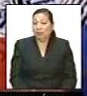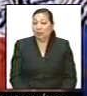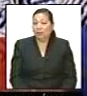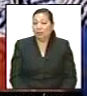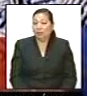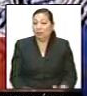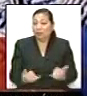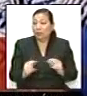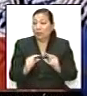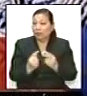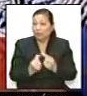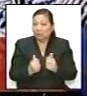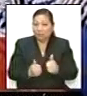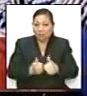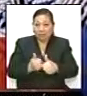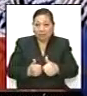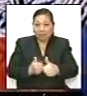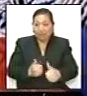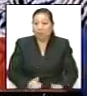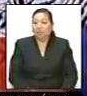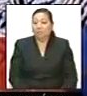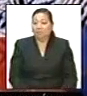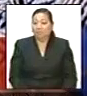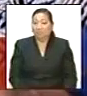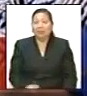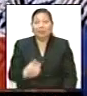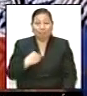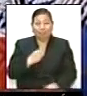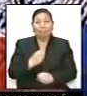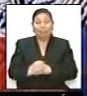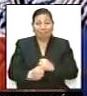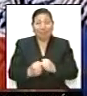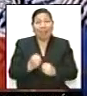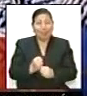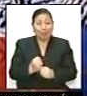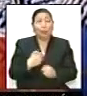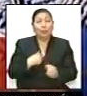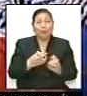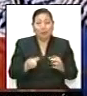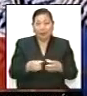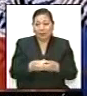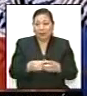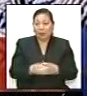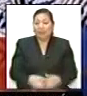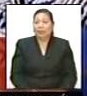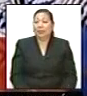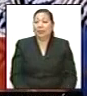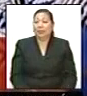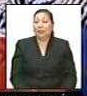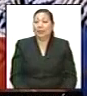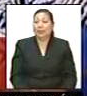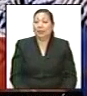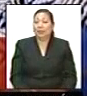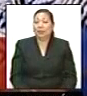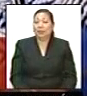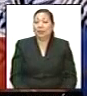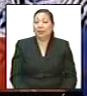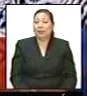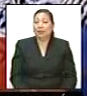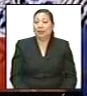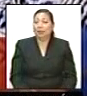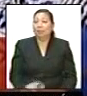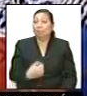este grupo de seguimiento parlamentario hace varios años casualmente con la congresista lourdes alcorta y